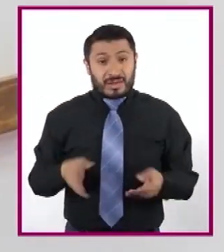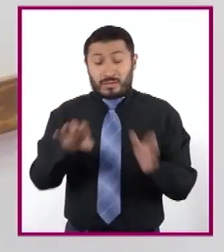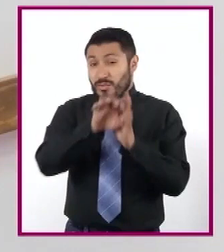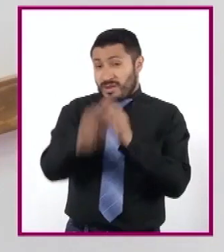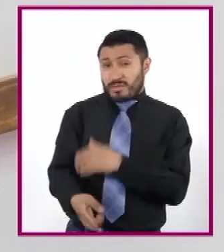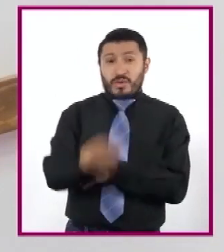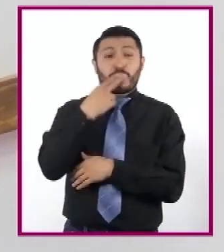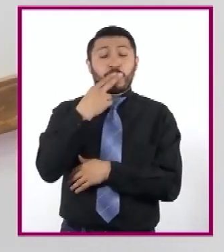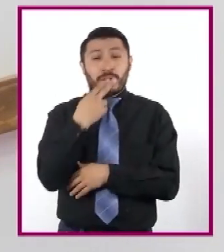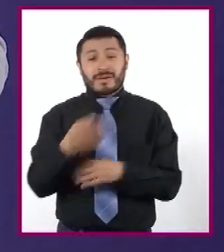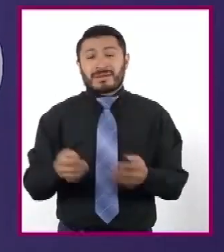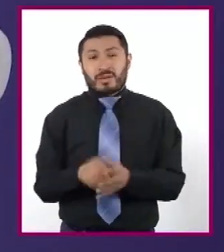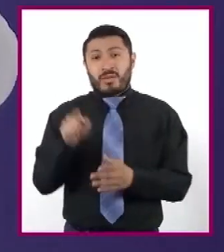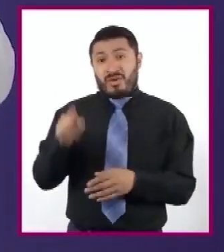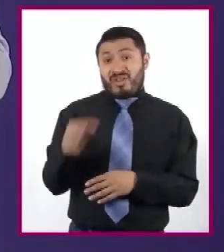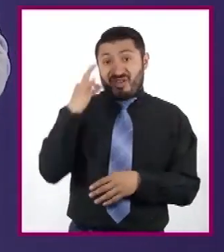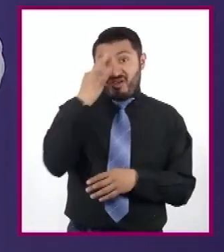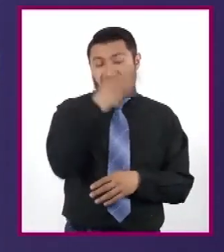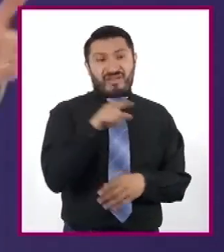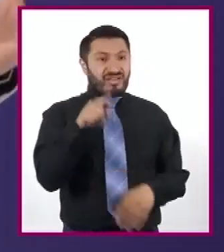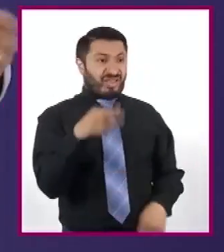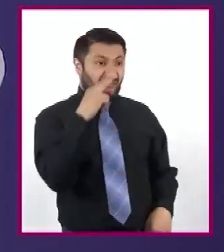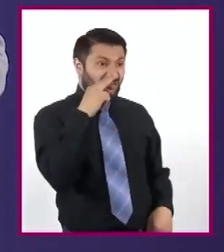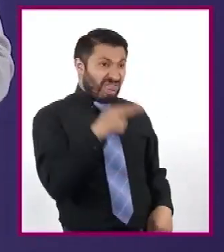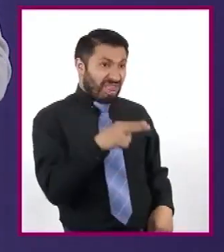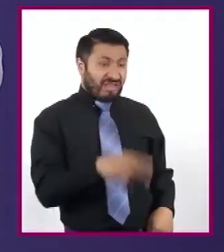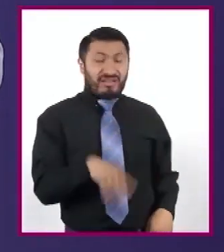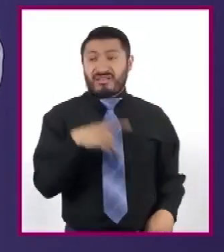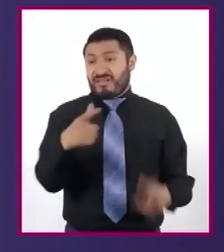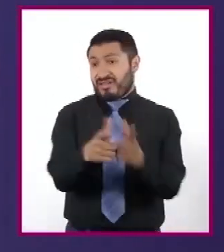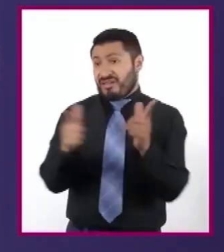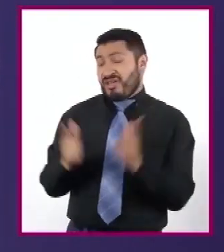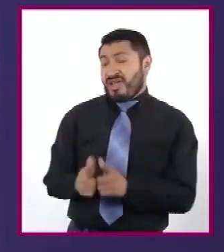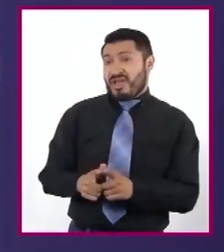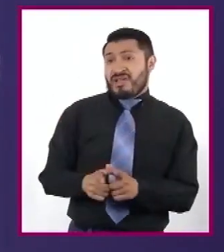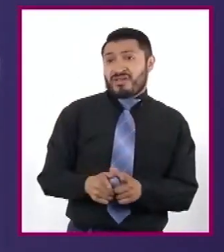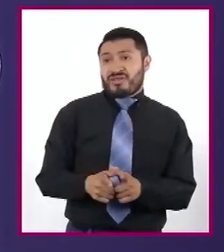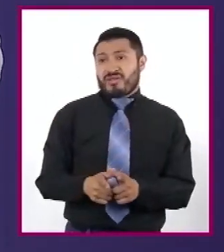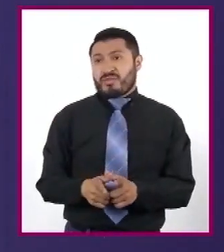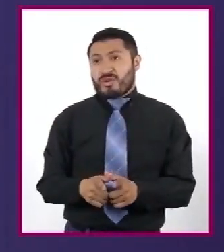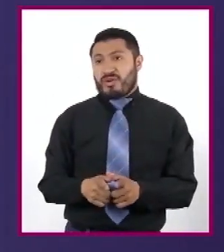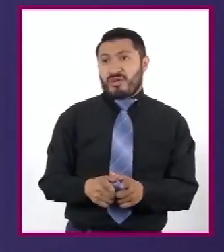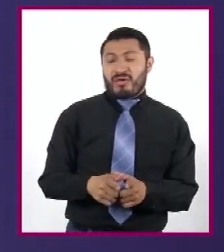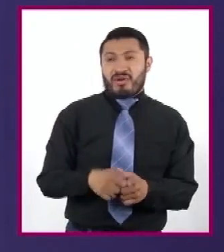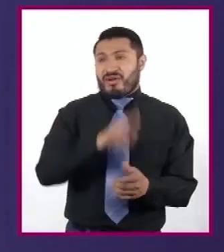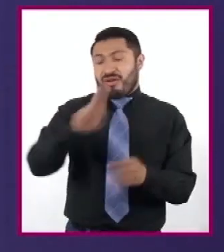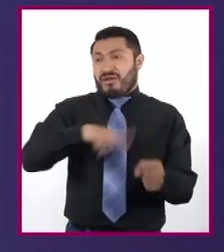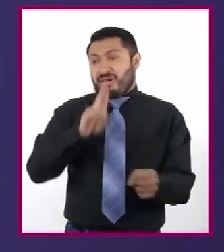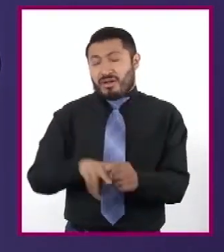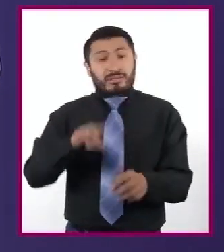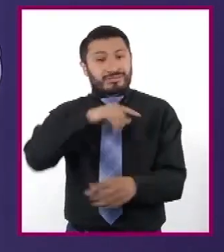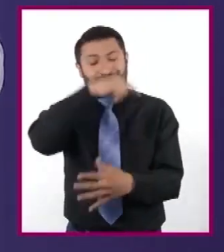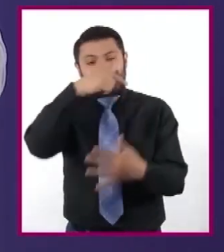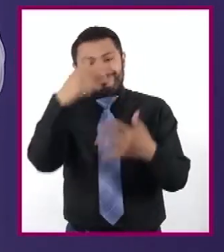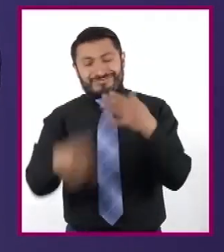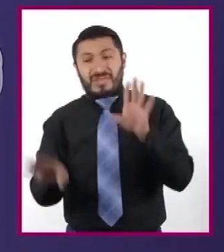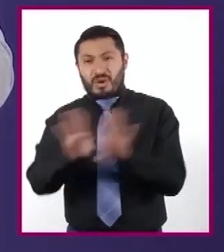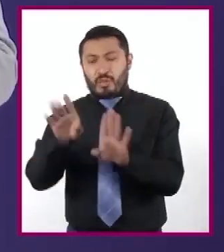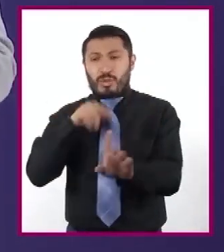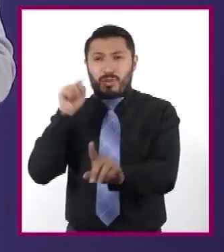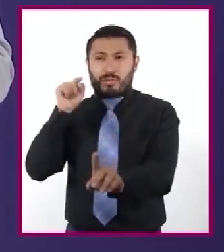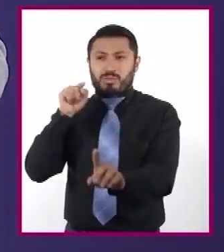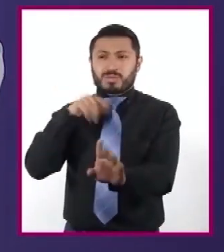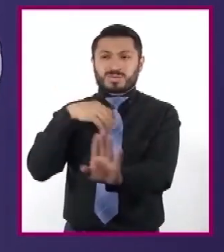adjetivos como los fresas, el naco, la banda, entre muchas otras formas que lastiman y discriminan, aunque de